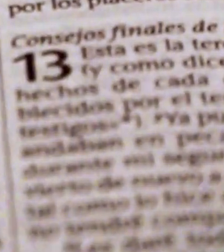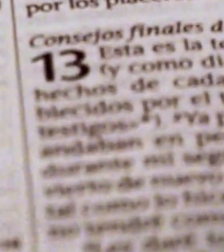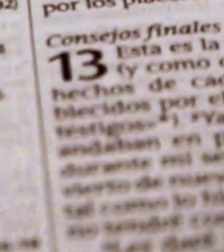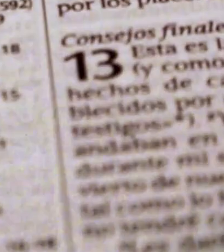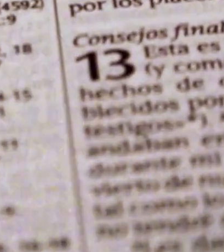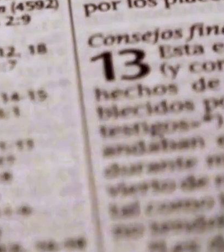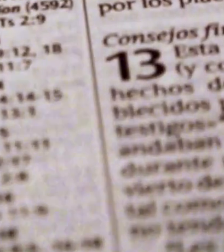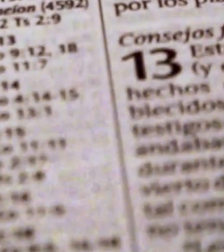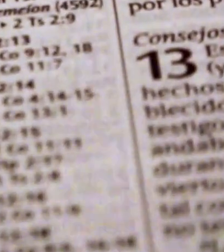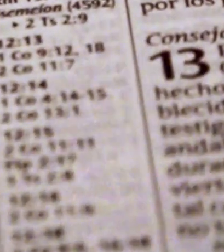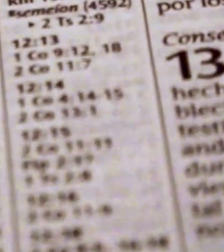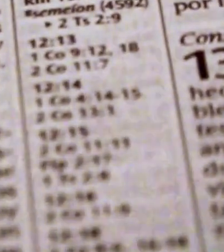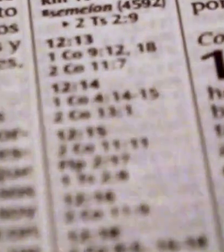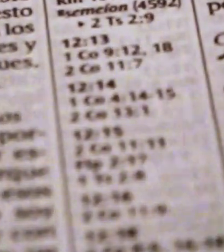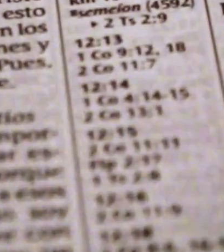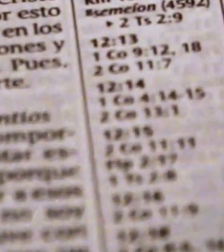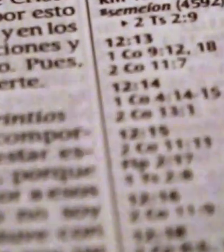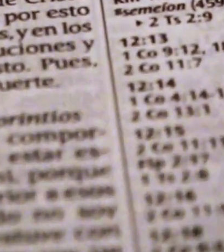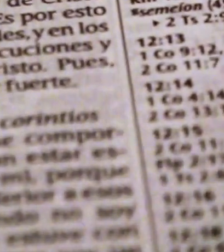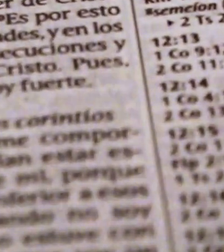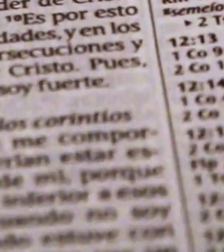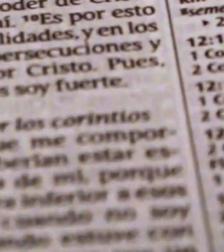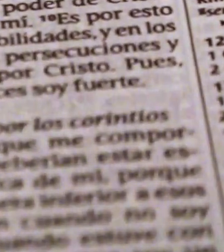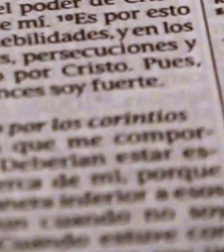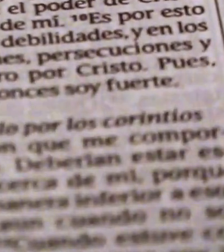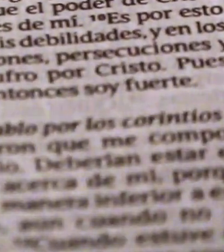No te veo y te siento,